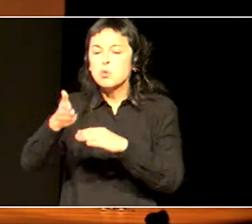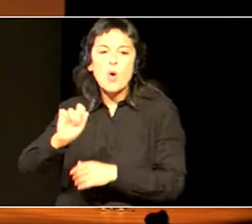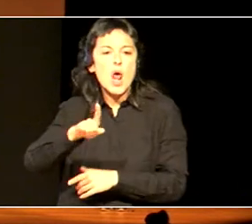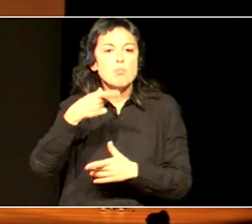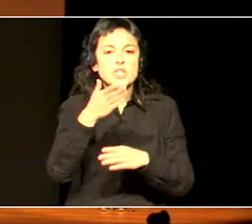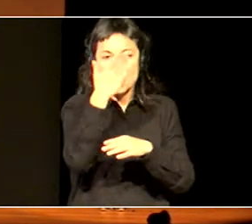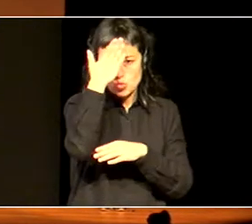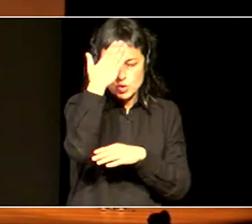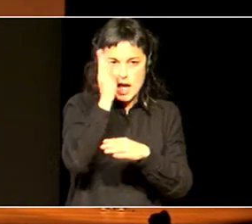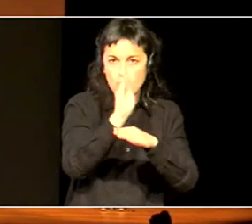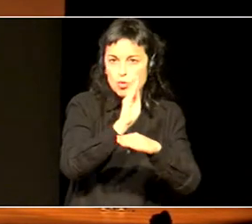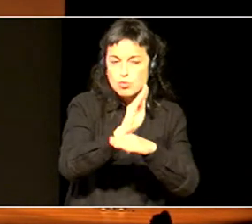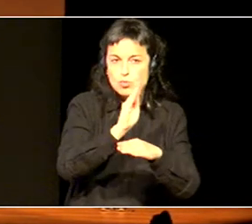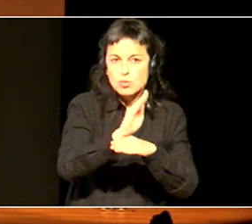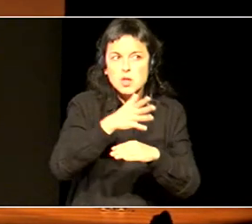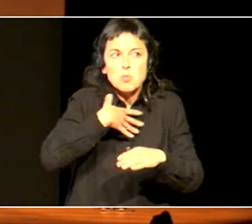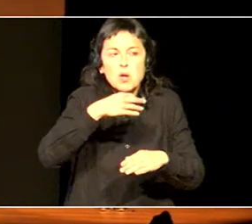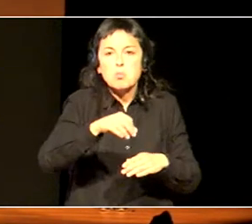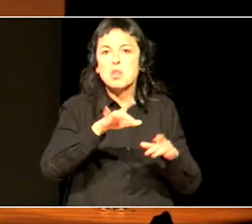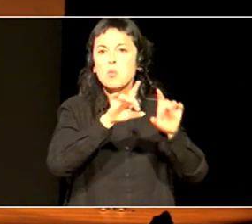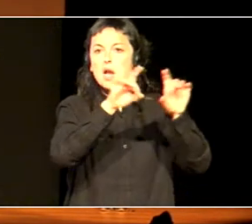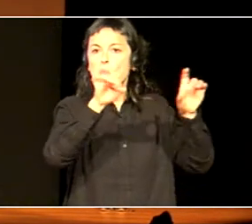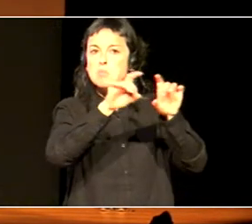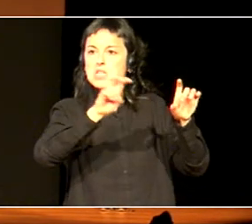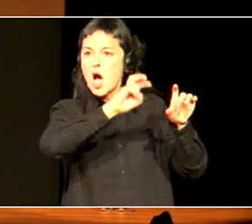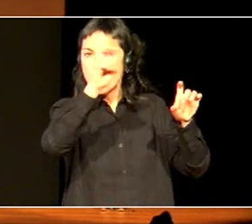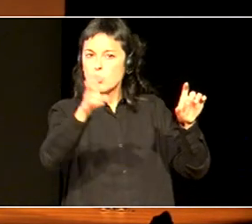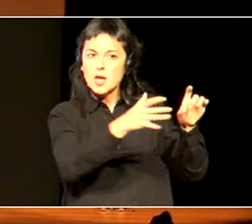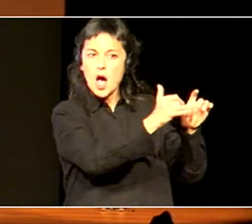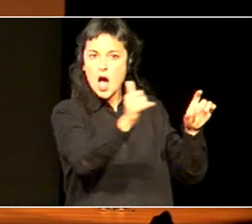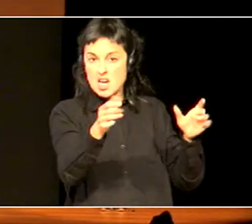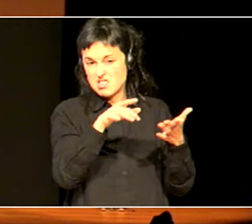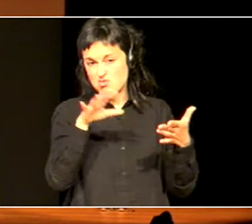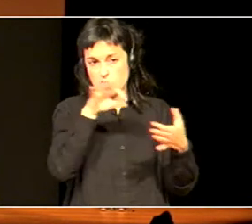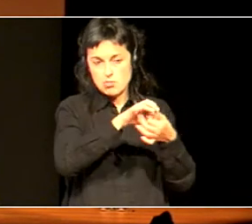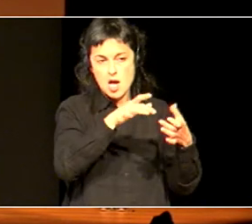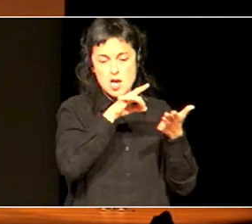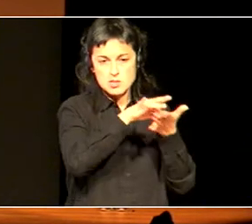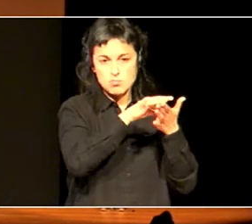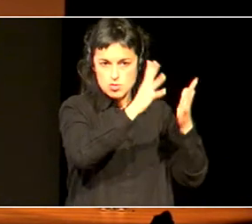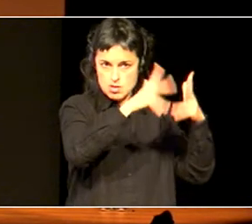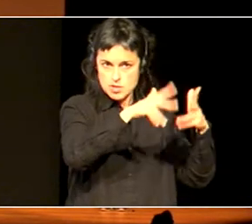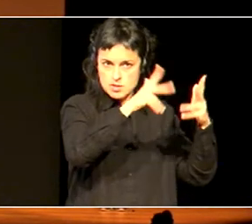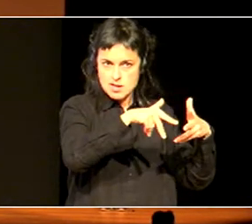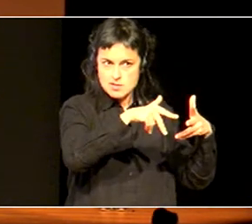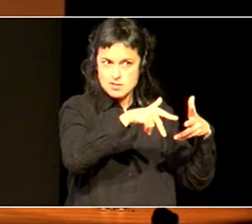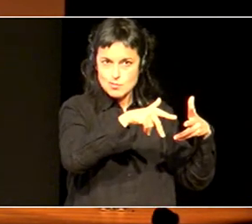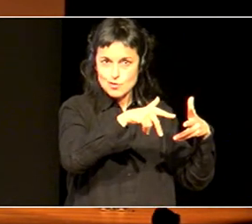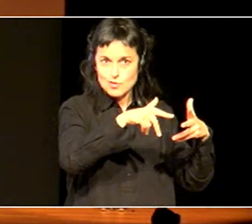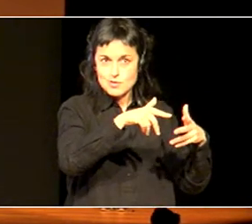a donde puede haber otras empresas que son referentes del sector de servicios administrativos y con